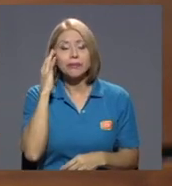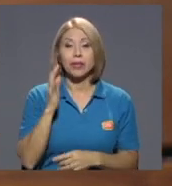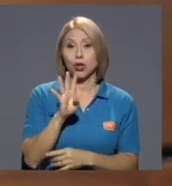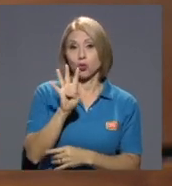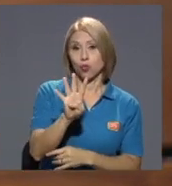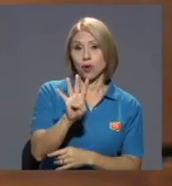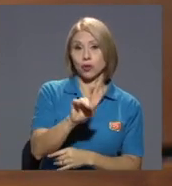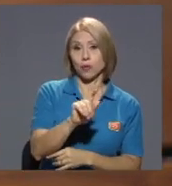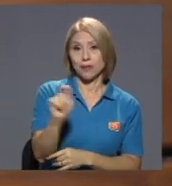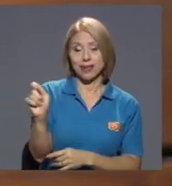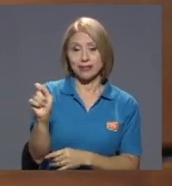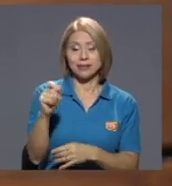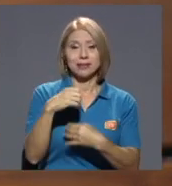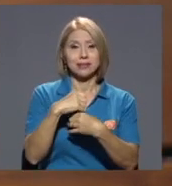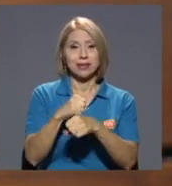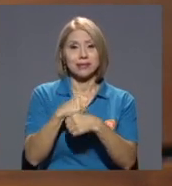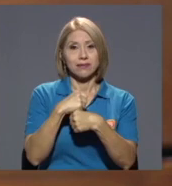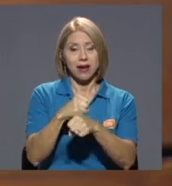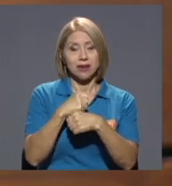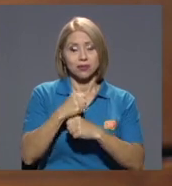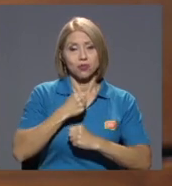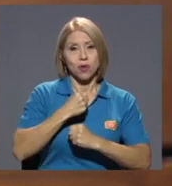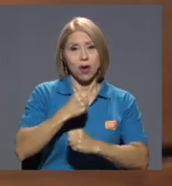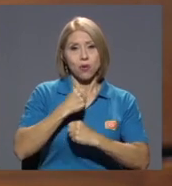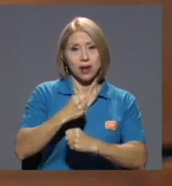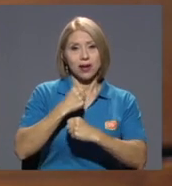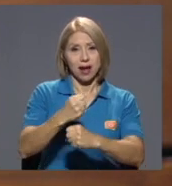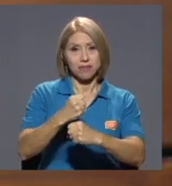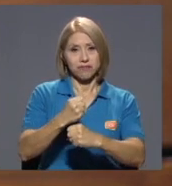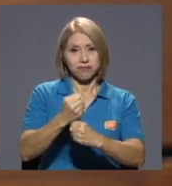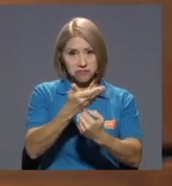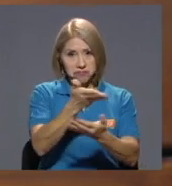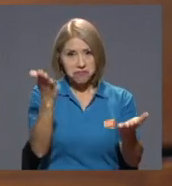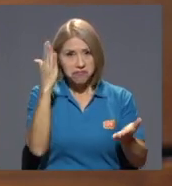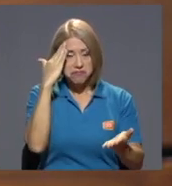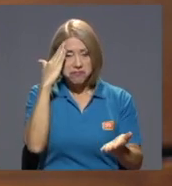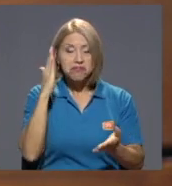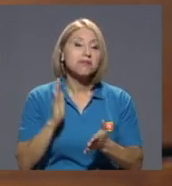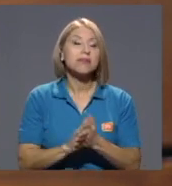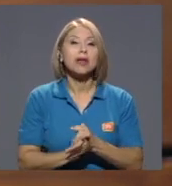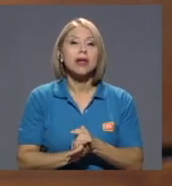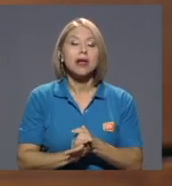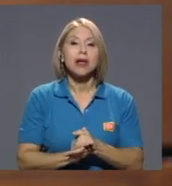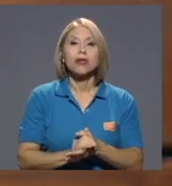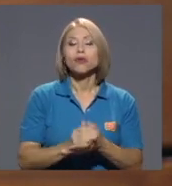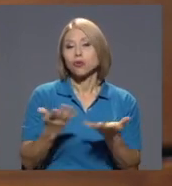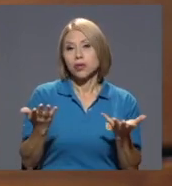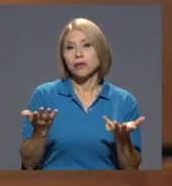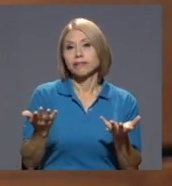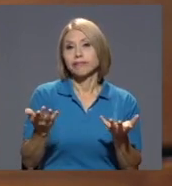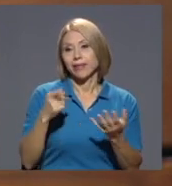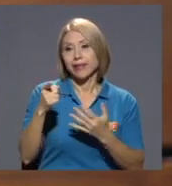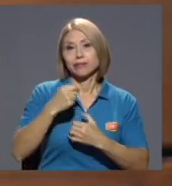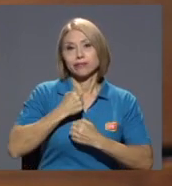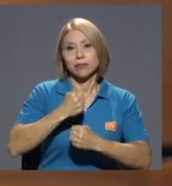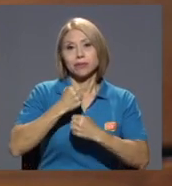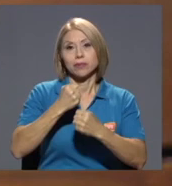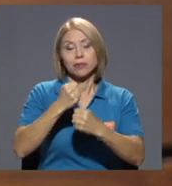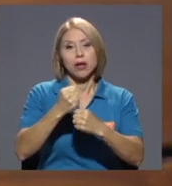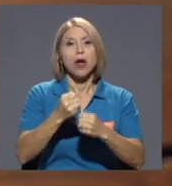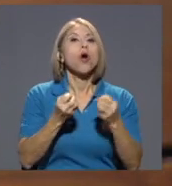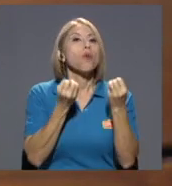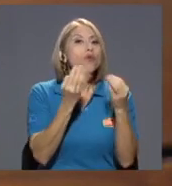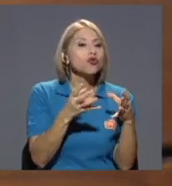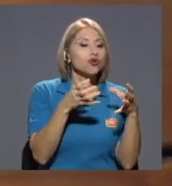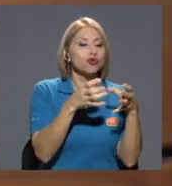que se realizó la huelga que todos conocemos de donde hubo participación de amplios sectores de la